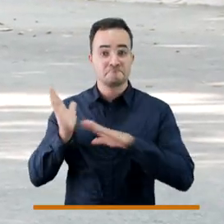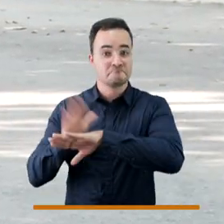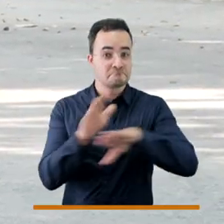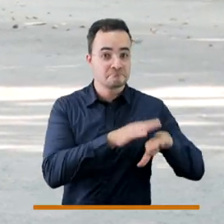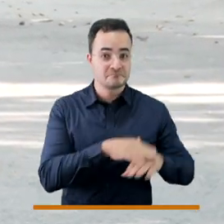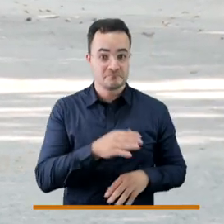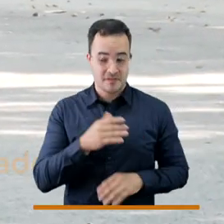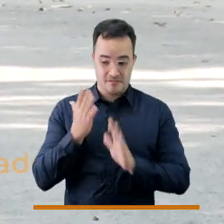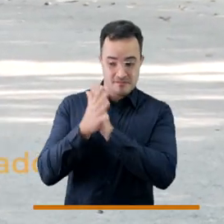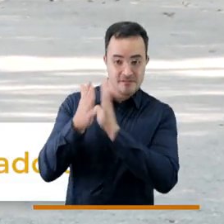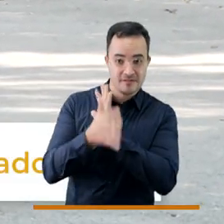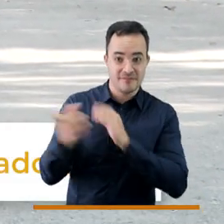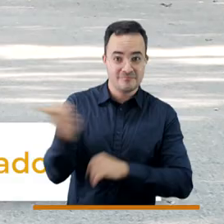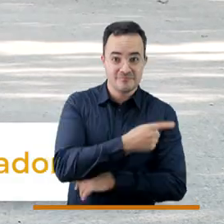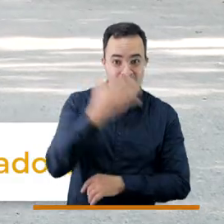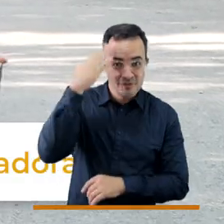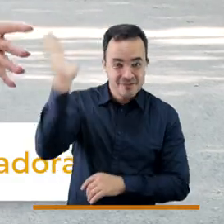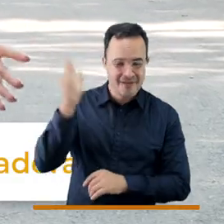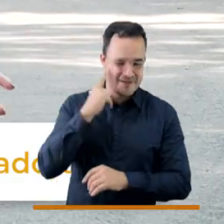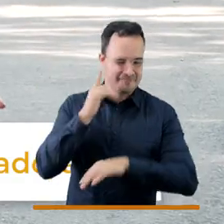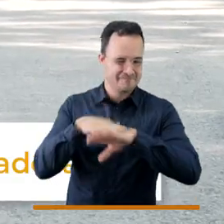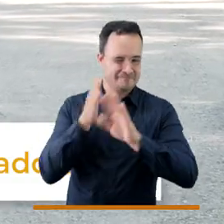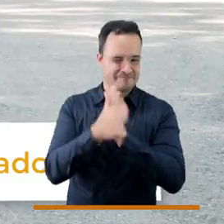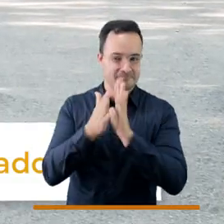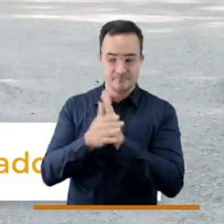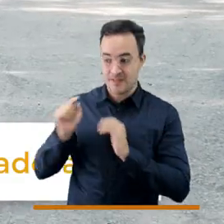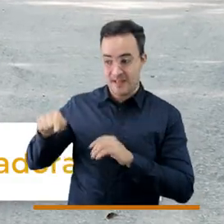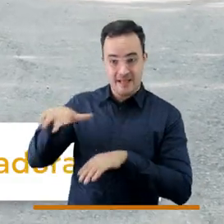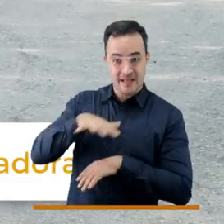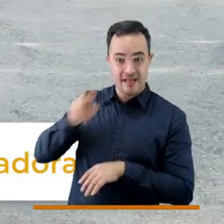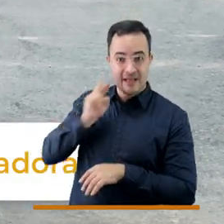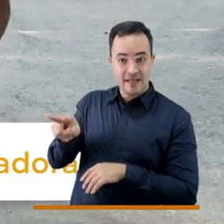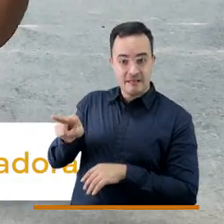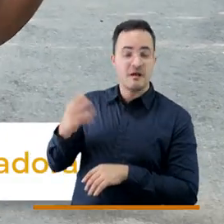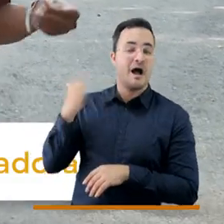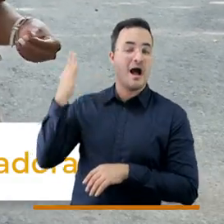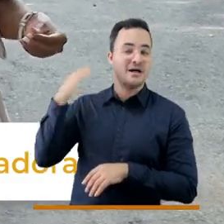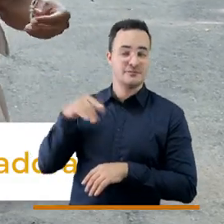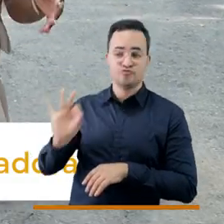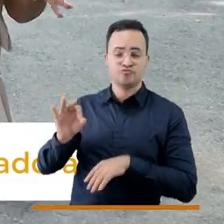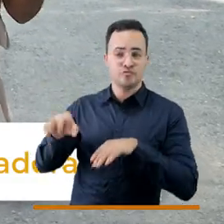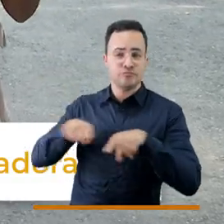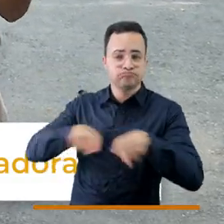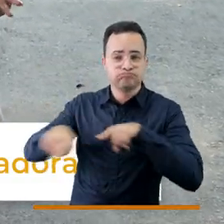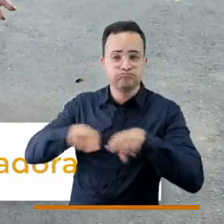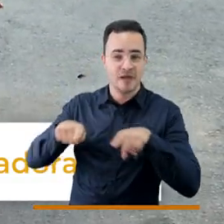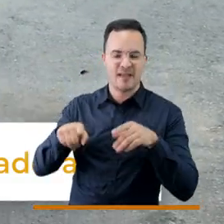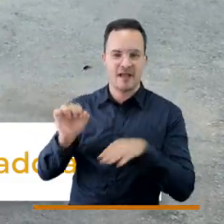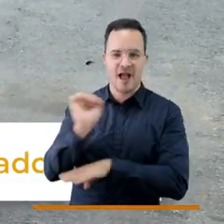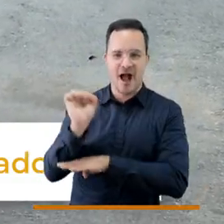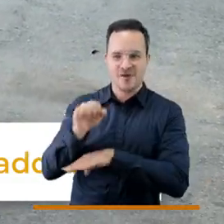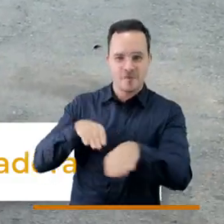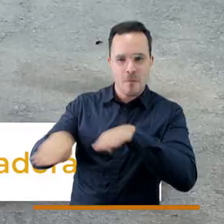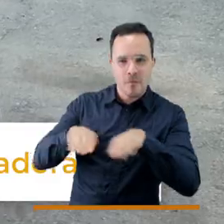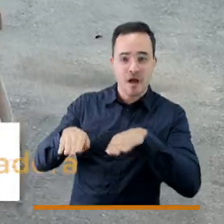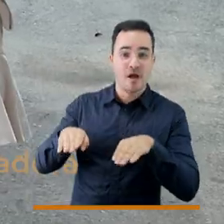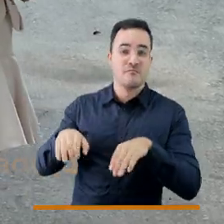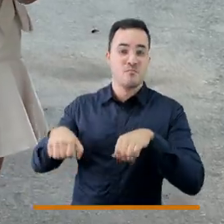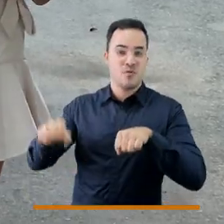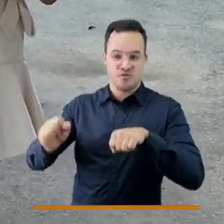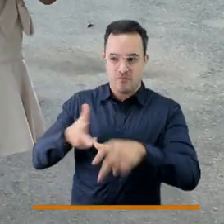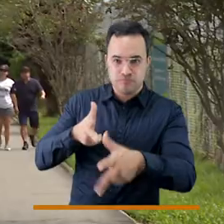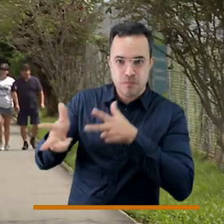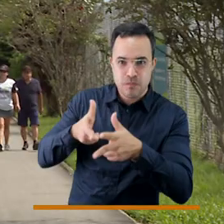Para los que no sabían, en esta pista anteriormente se practicaban carreras de automóviles y motos. Ahora